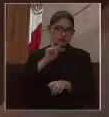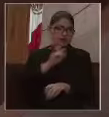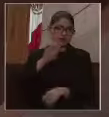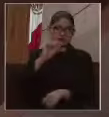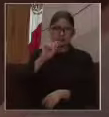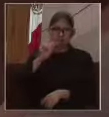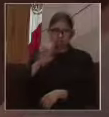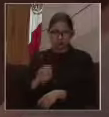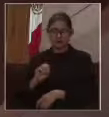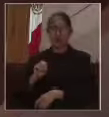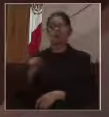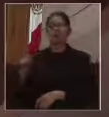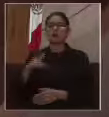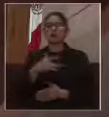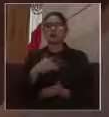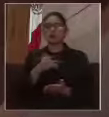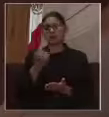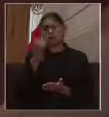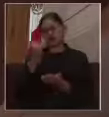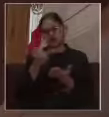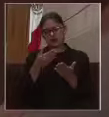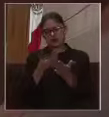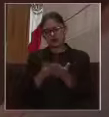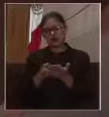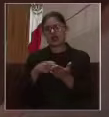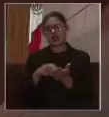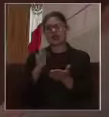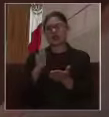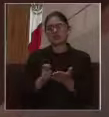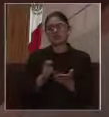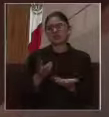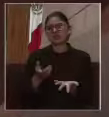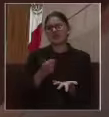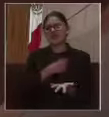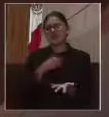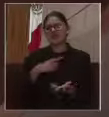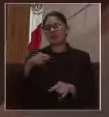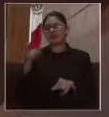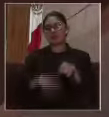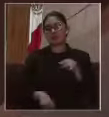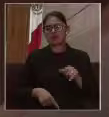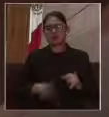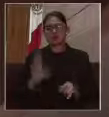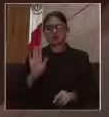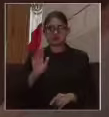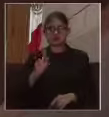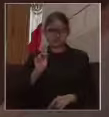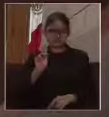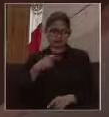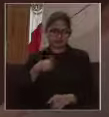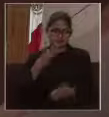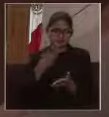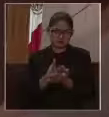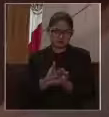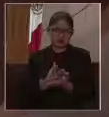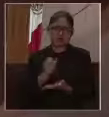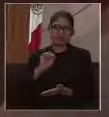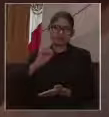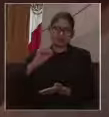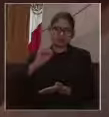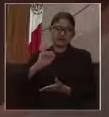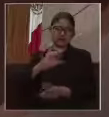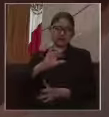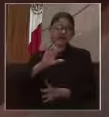determinar que los agravios se tornan inoperantes. Entonces, en ese sentido, voy a compartir el proyecto en su